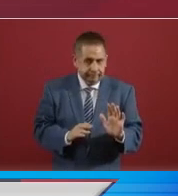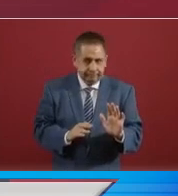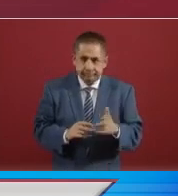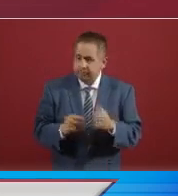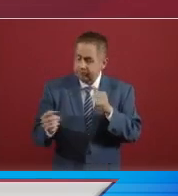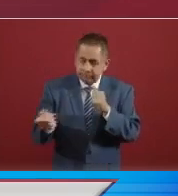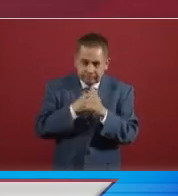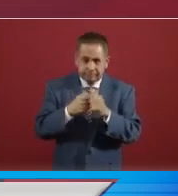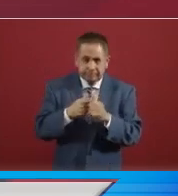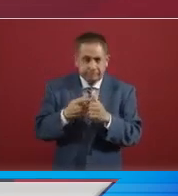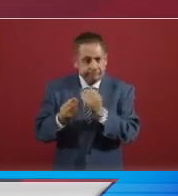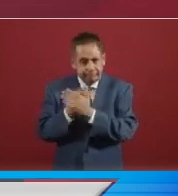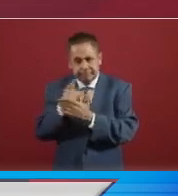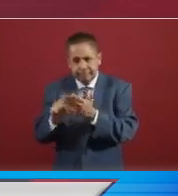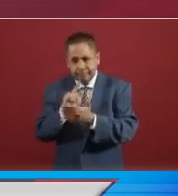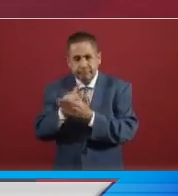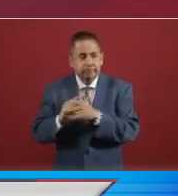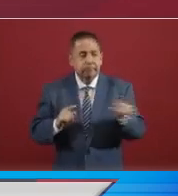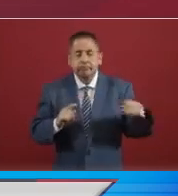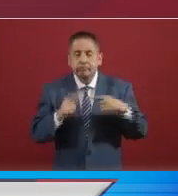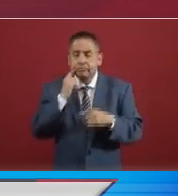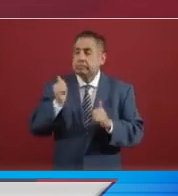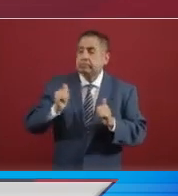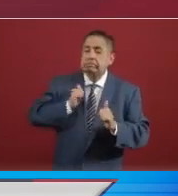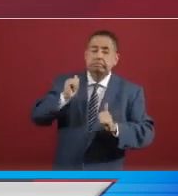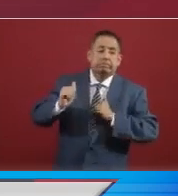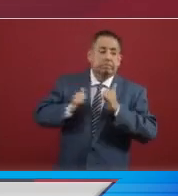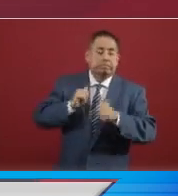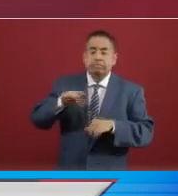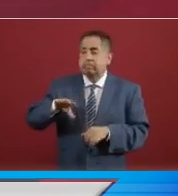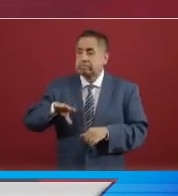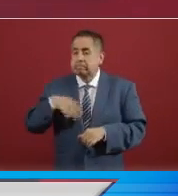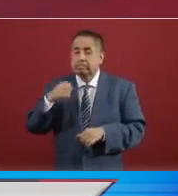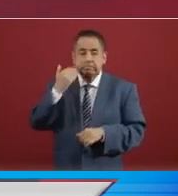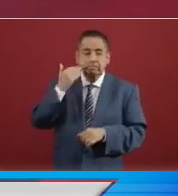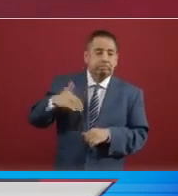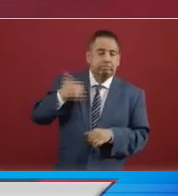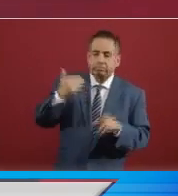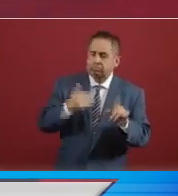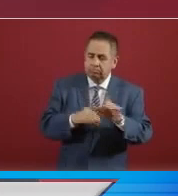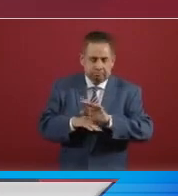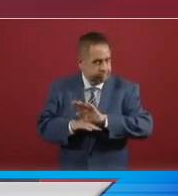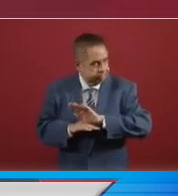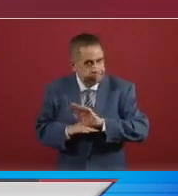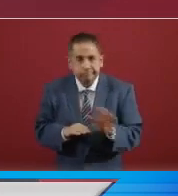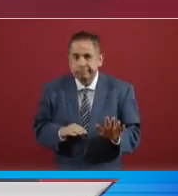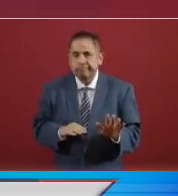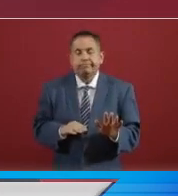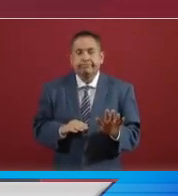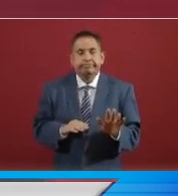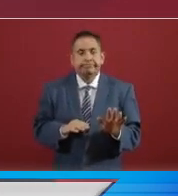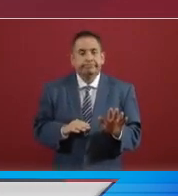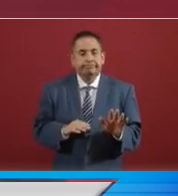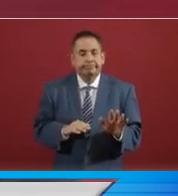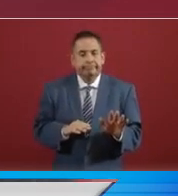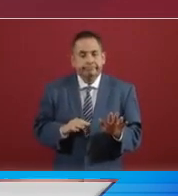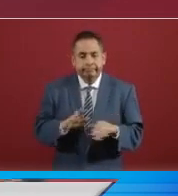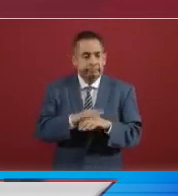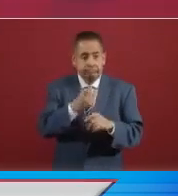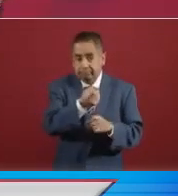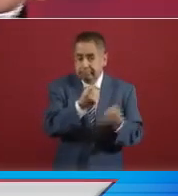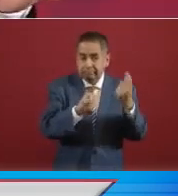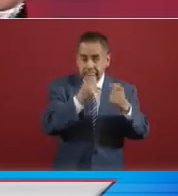incluso solaparon la imposición de la mal llamada reforma educativa, y ahora están conformando grupos en contra de la revocación de esta reforma.